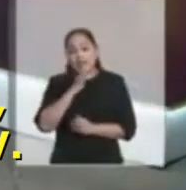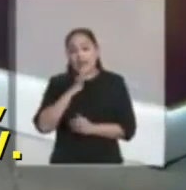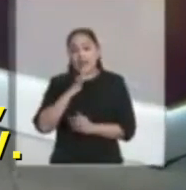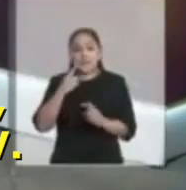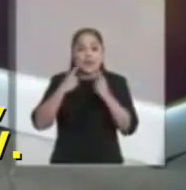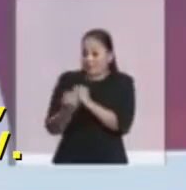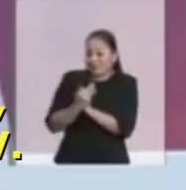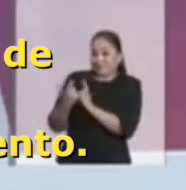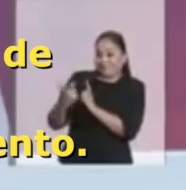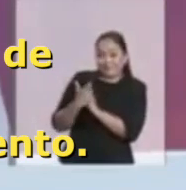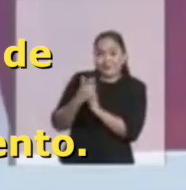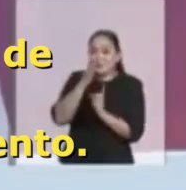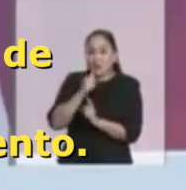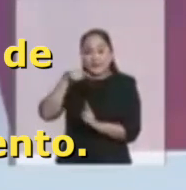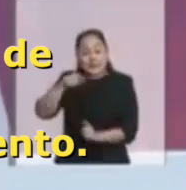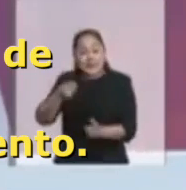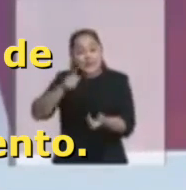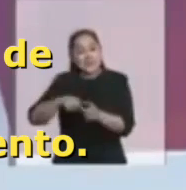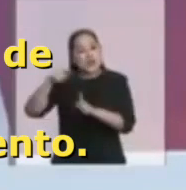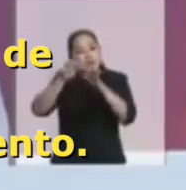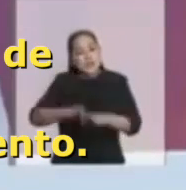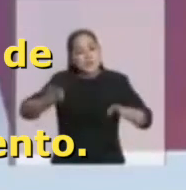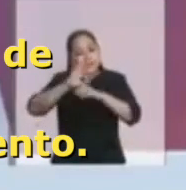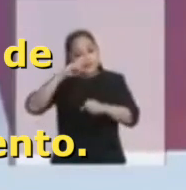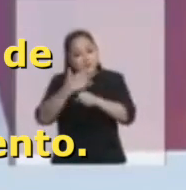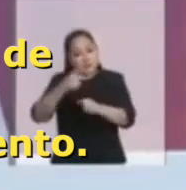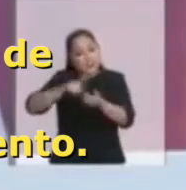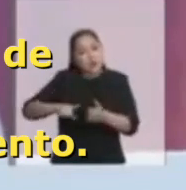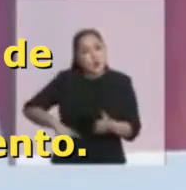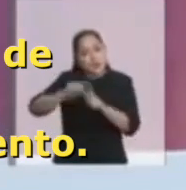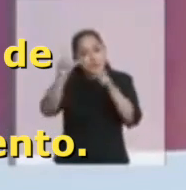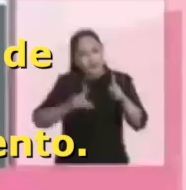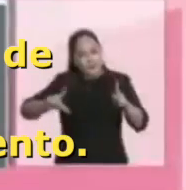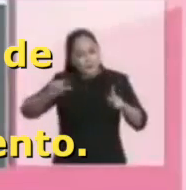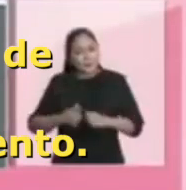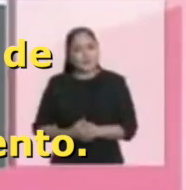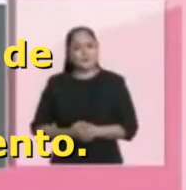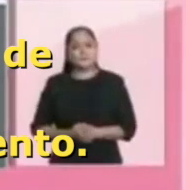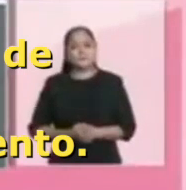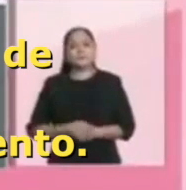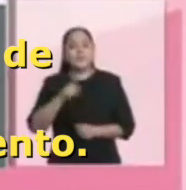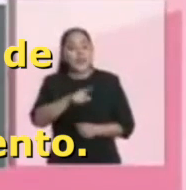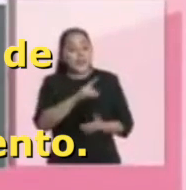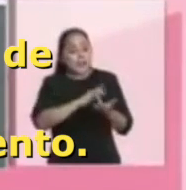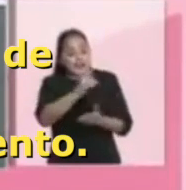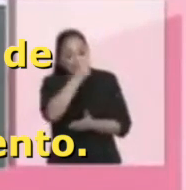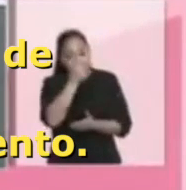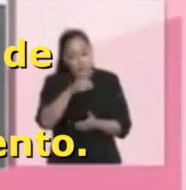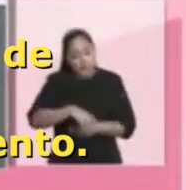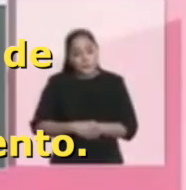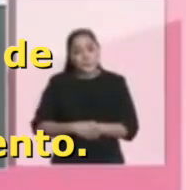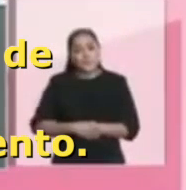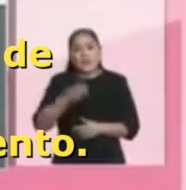cine tv a una semana del debate más de 50 canales de youtube tuvieron transmisiones en vivo